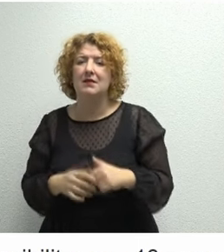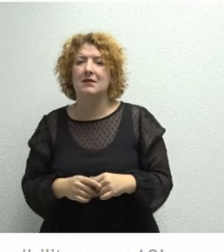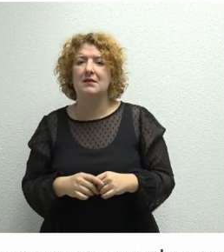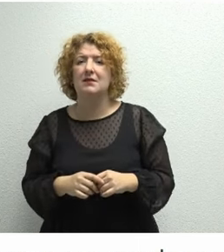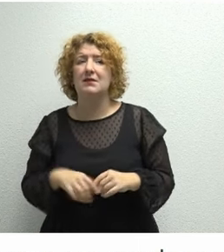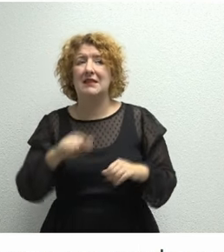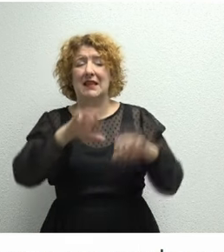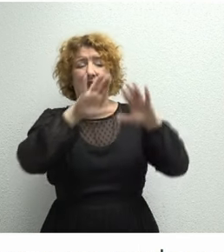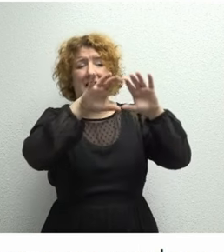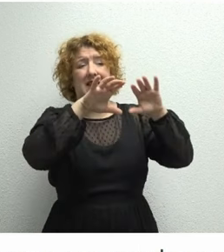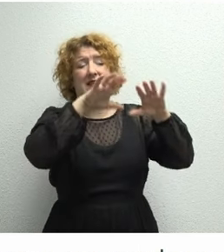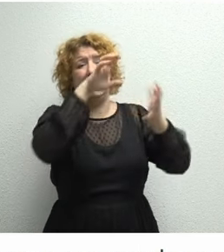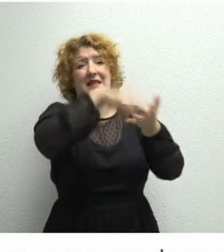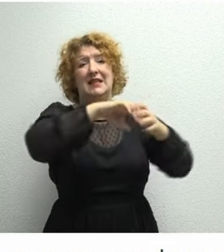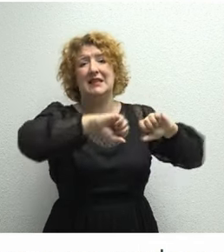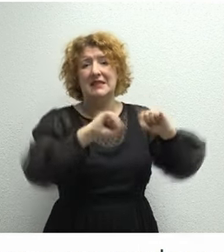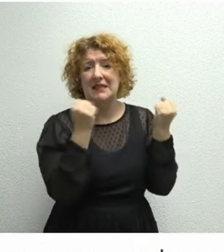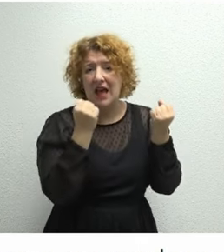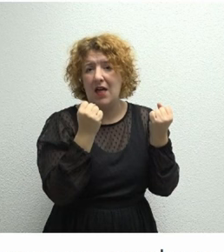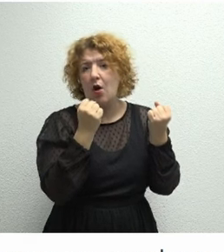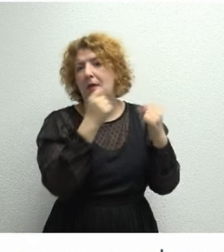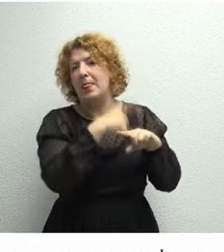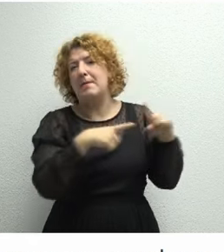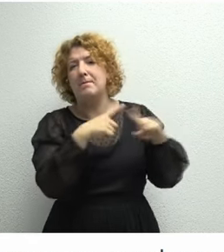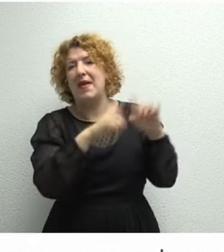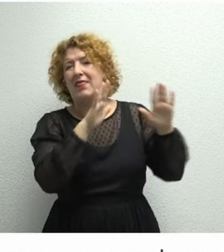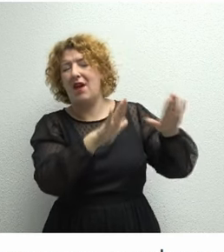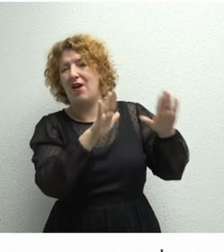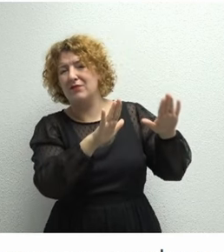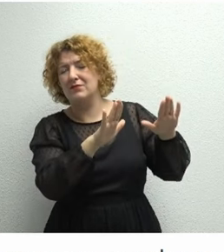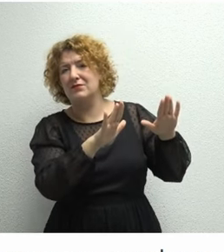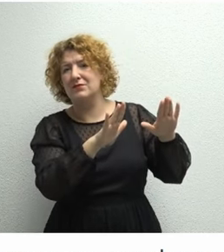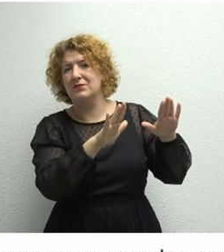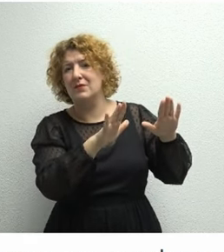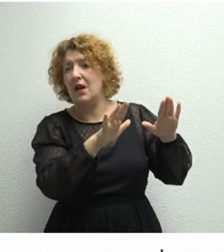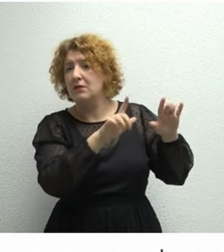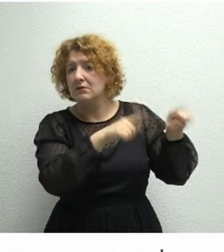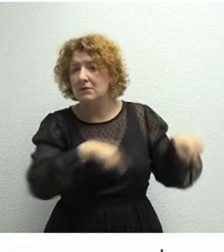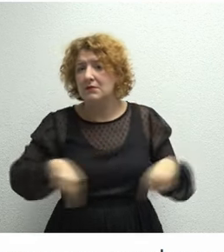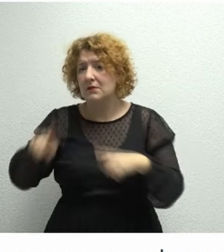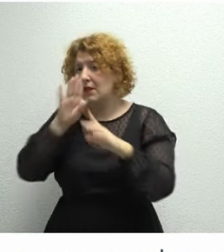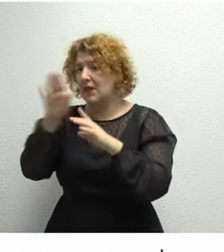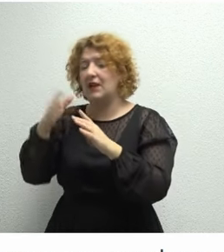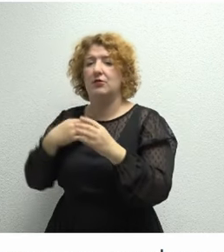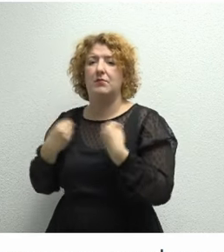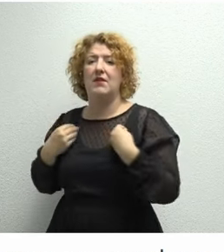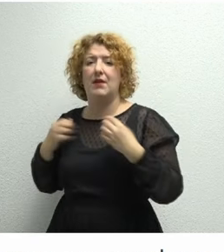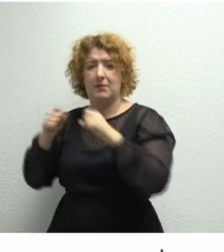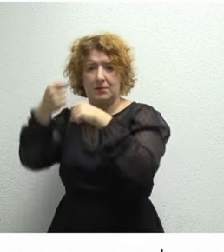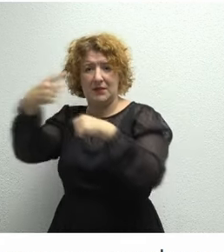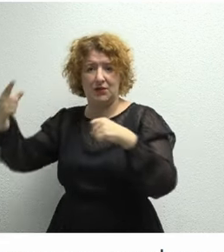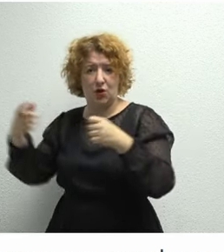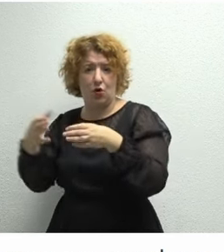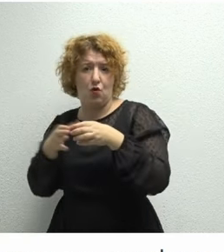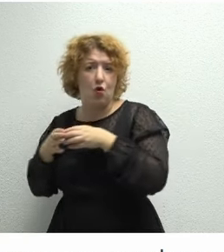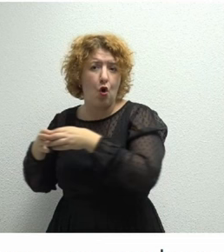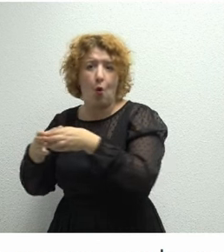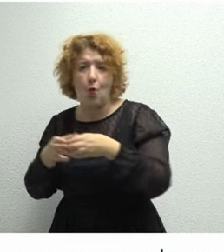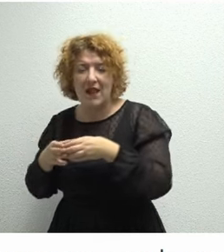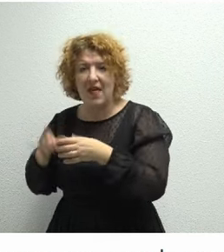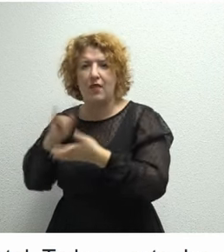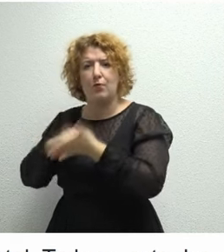instituciones de unidades de media Estancia pasan directamente a vivir en la comunidad con los apoyos del